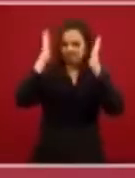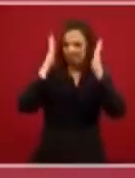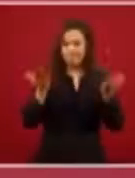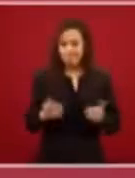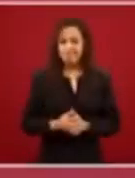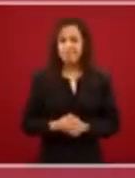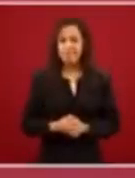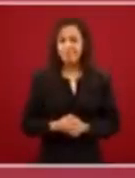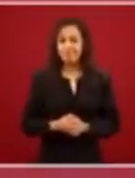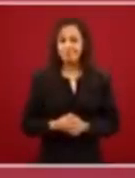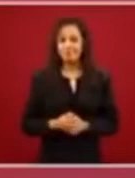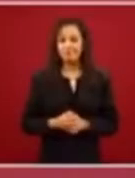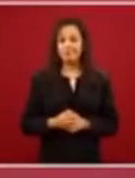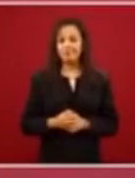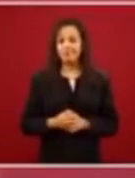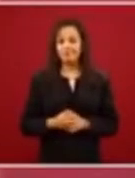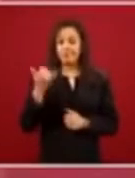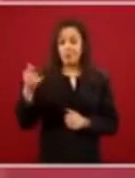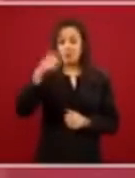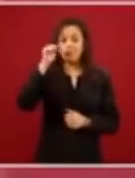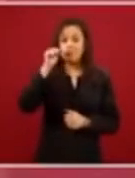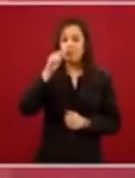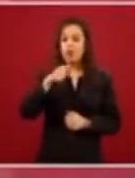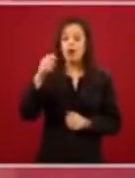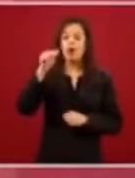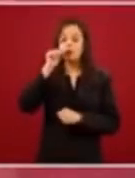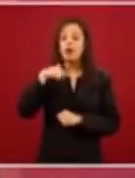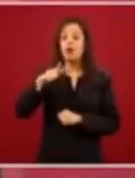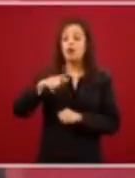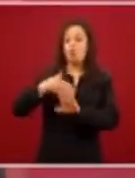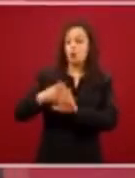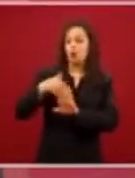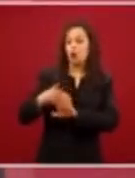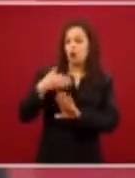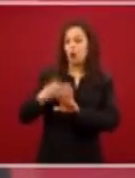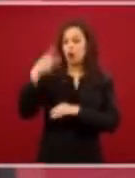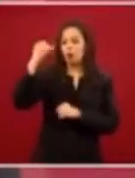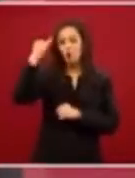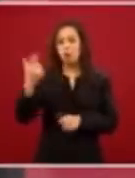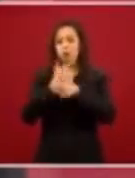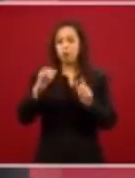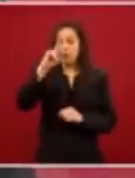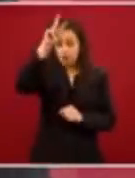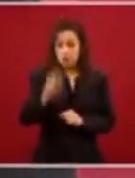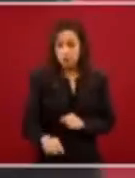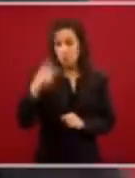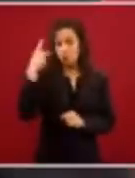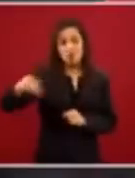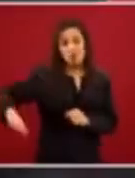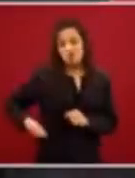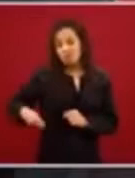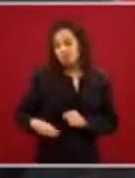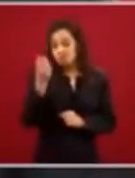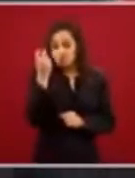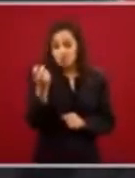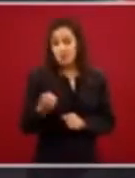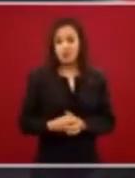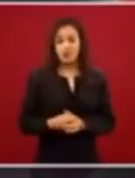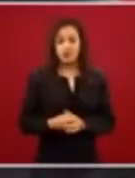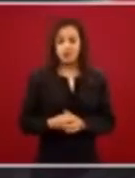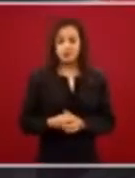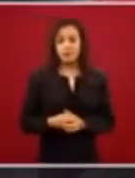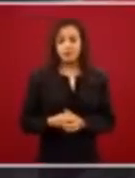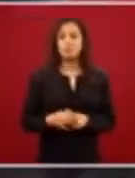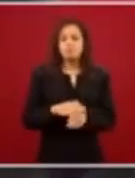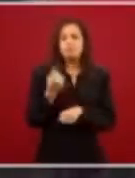sus voceros de que todo le echo la culpa al neoliberalismo, pues sí, es por culpa del neoliberalismo,